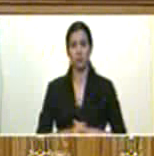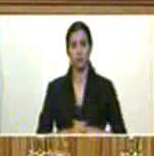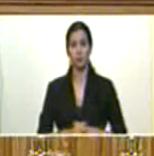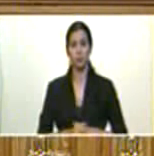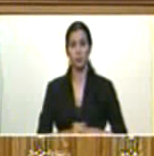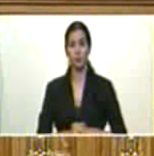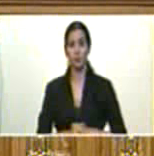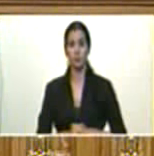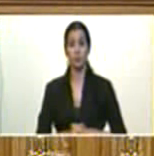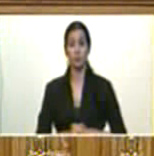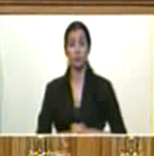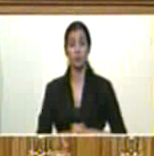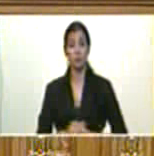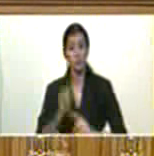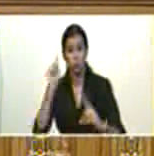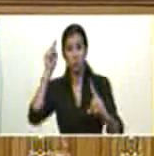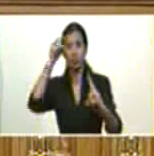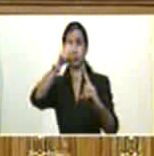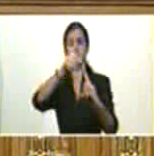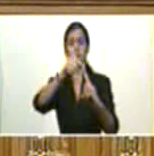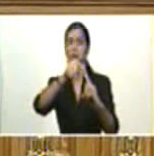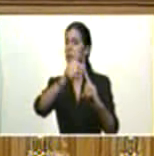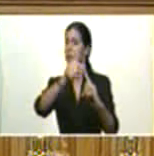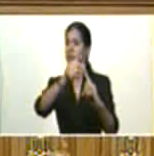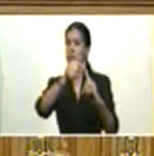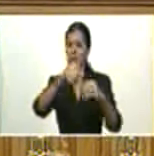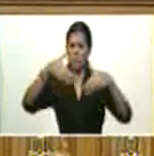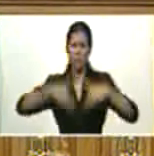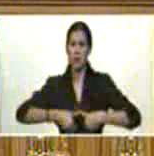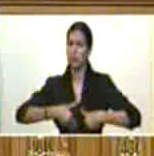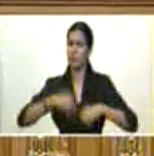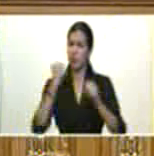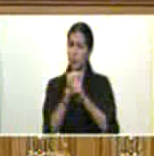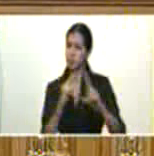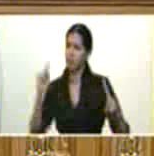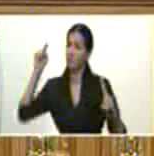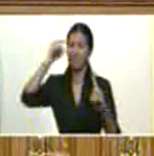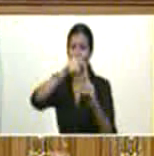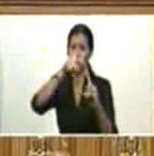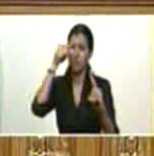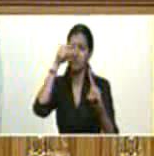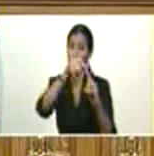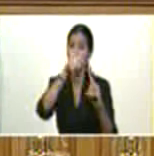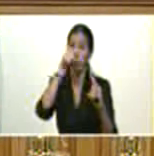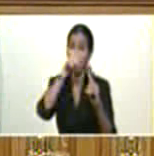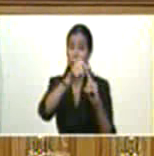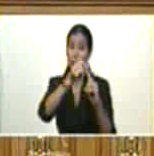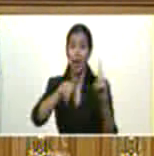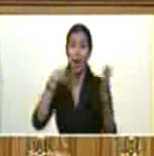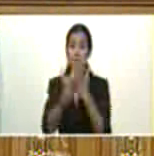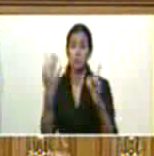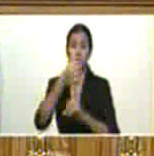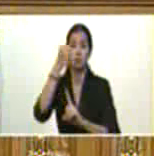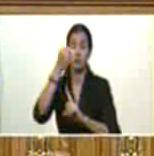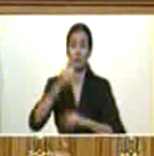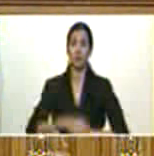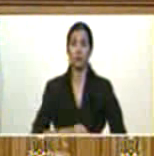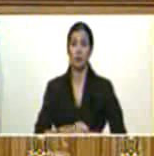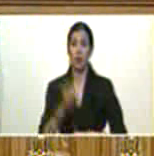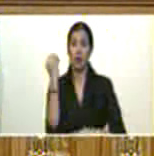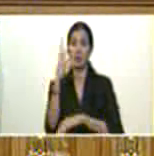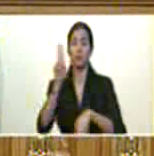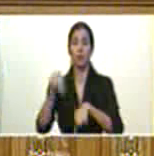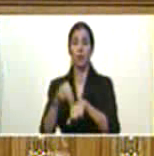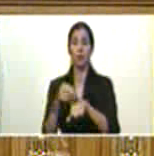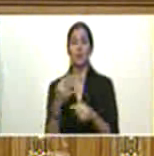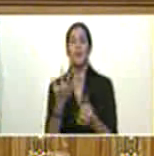Y hacia allá una vez más van dirigidos todos nuestros esfuerzos. Asamblea Nacional se instaló hace 10